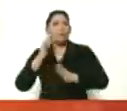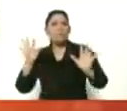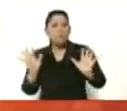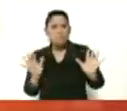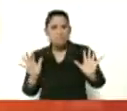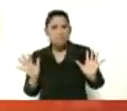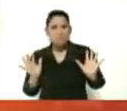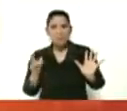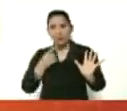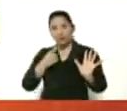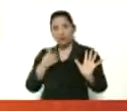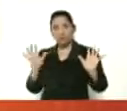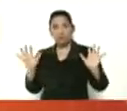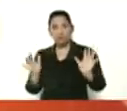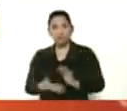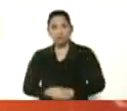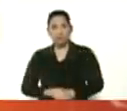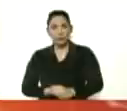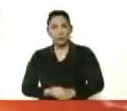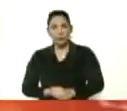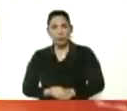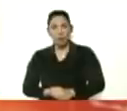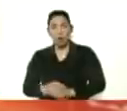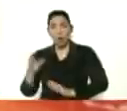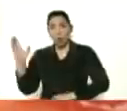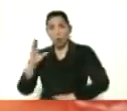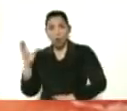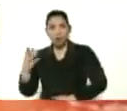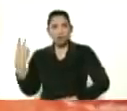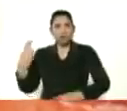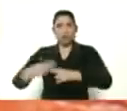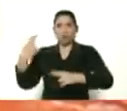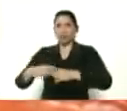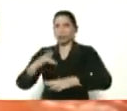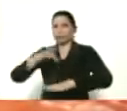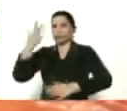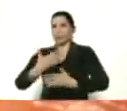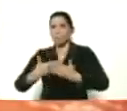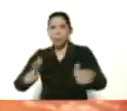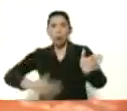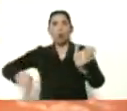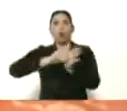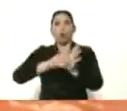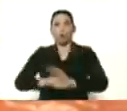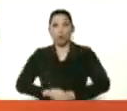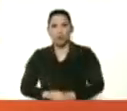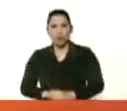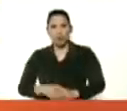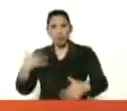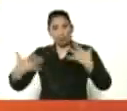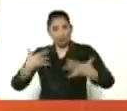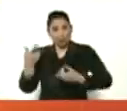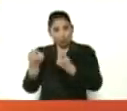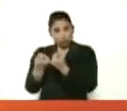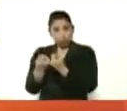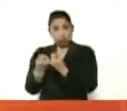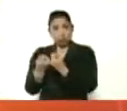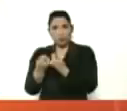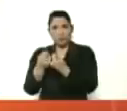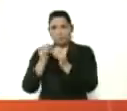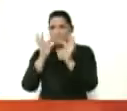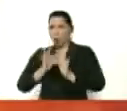que decías de Colombia, tan peligroso, que reabre su actividad económica de